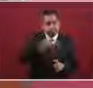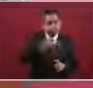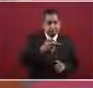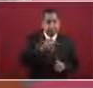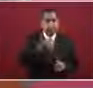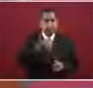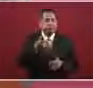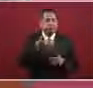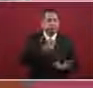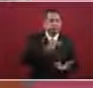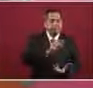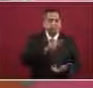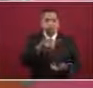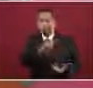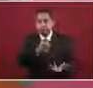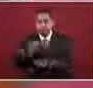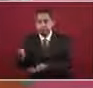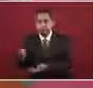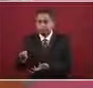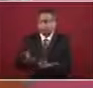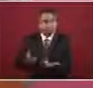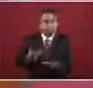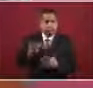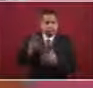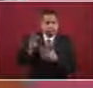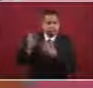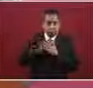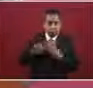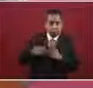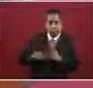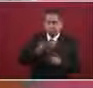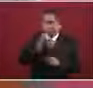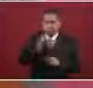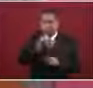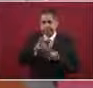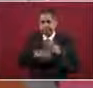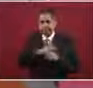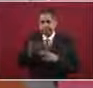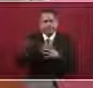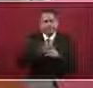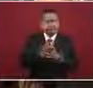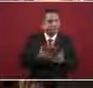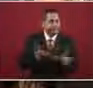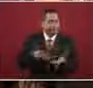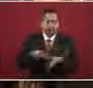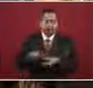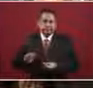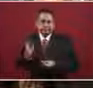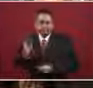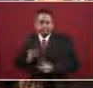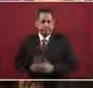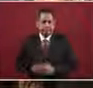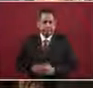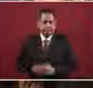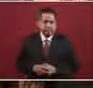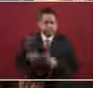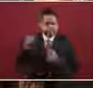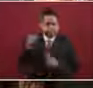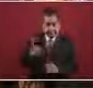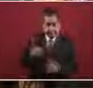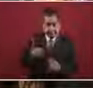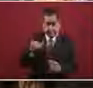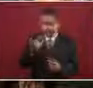tal suerte que ya pasó 8 meses del año, ya no pueden regresar la mitad, ¿no? Ya lo habrán erogado. En este punto y en el de